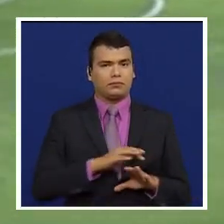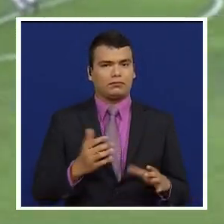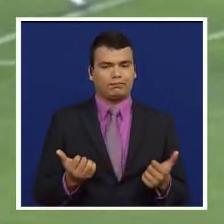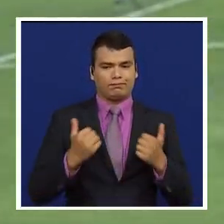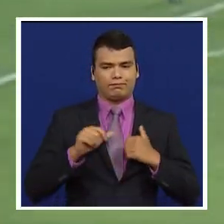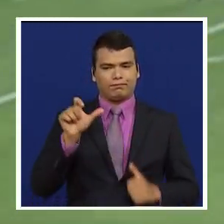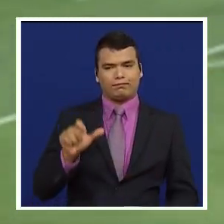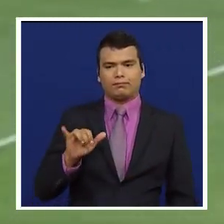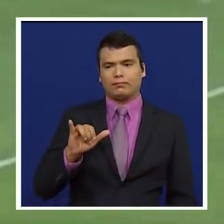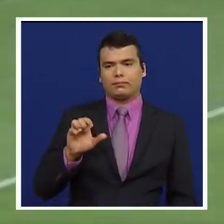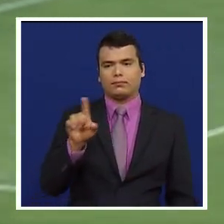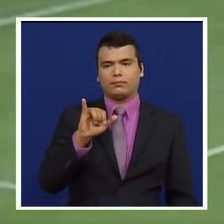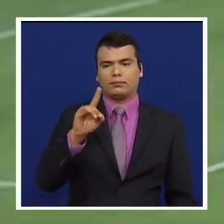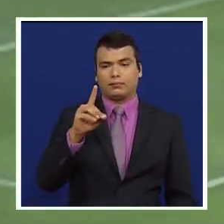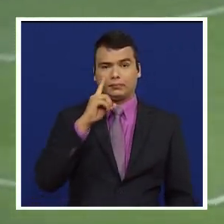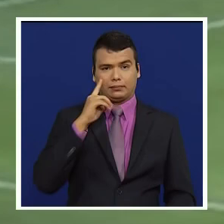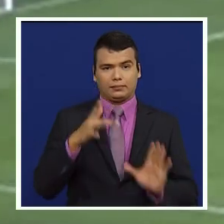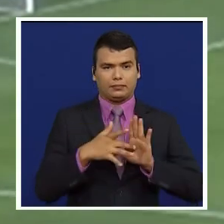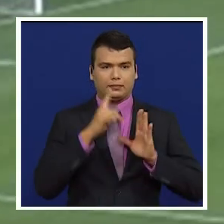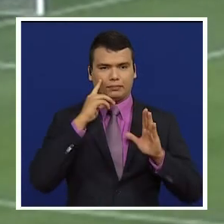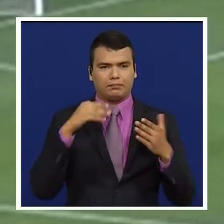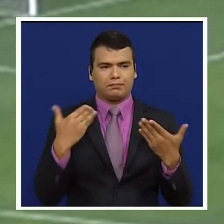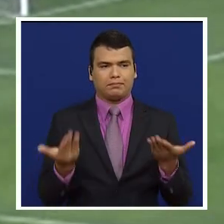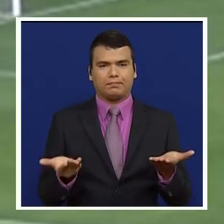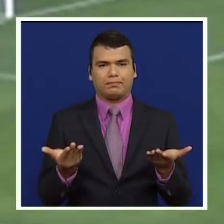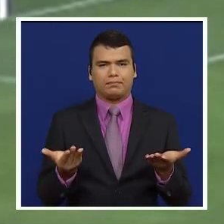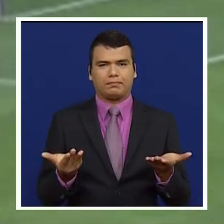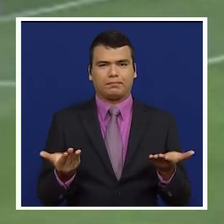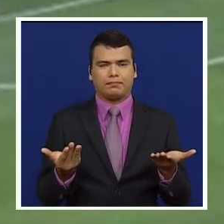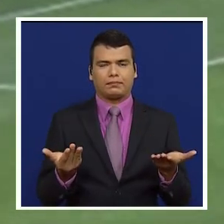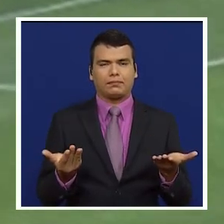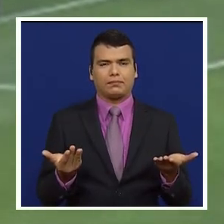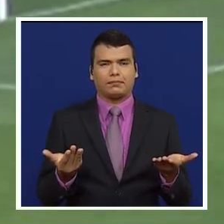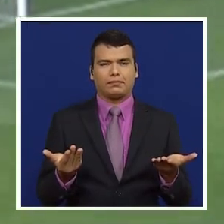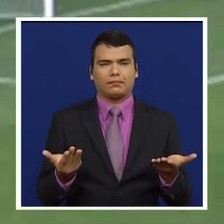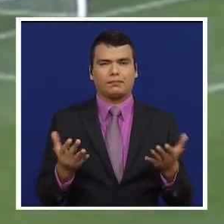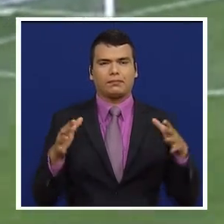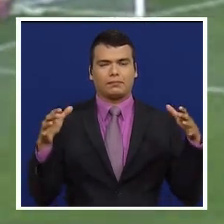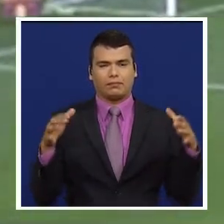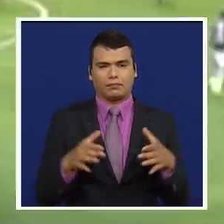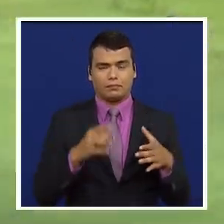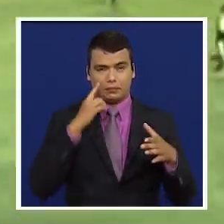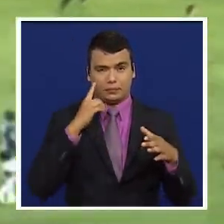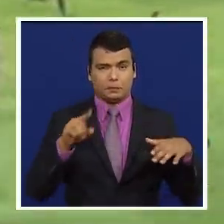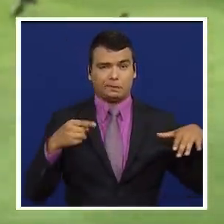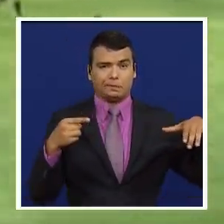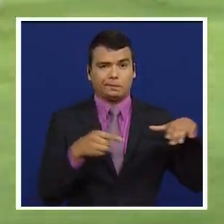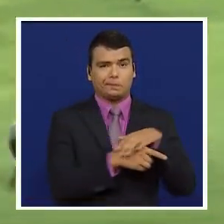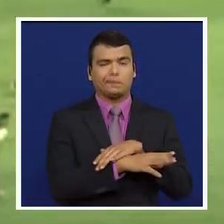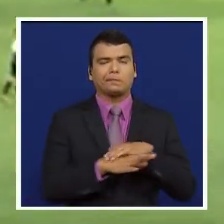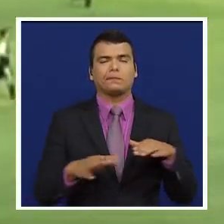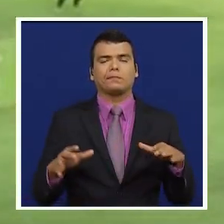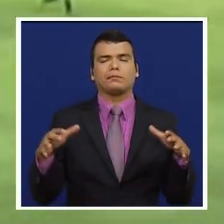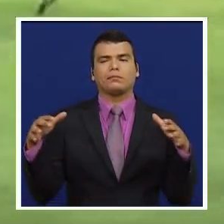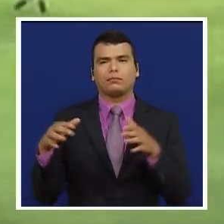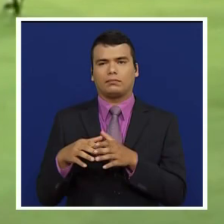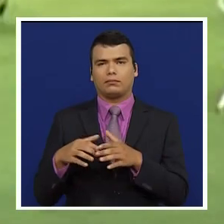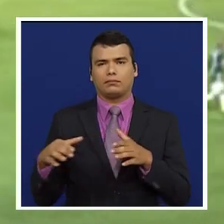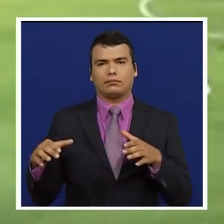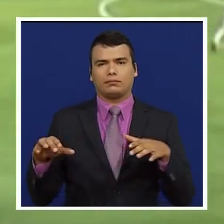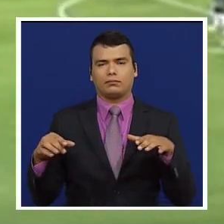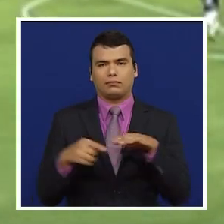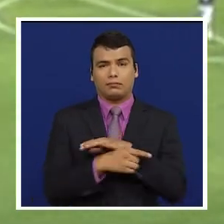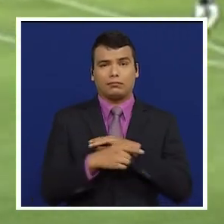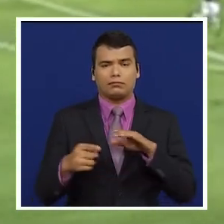aprovechó Yesid Mena, quien remató con pierna derecha y marcó la primera anotación del compromiso. El conjunto azucarero llegó en la